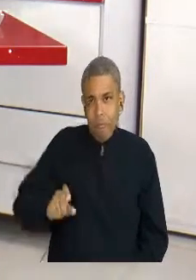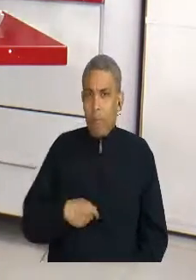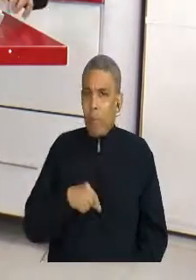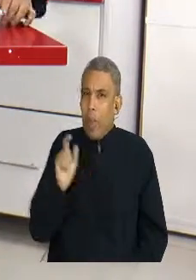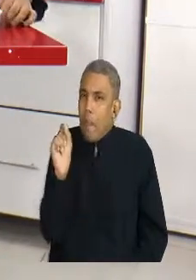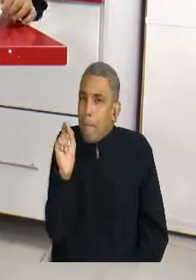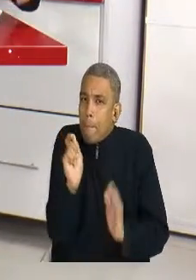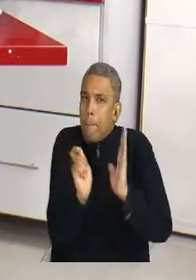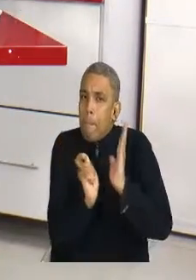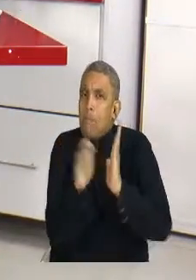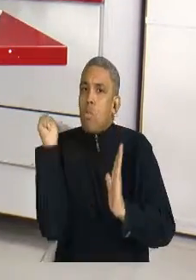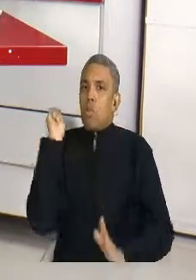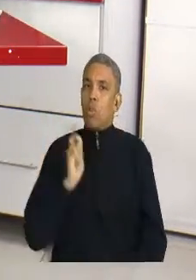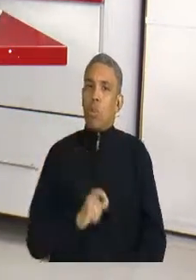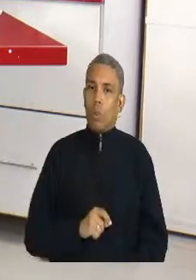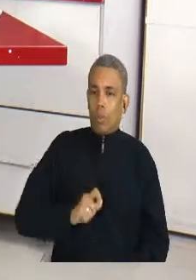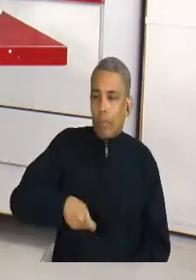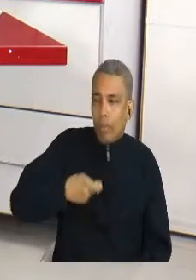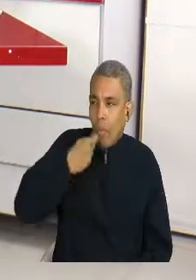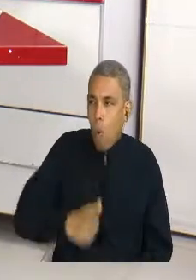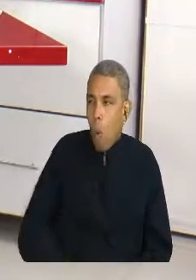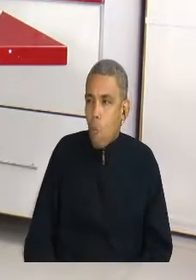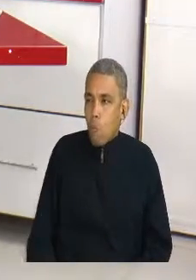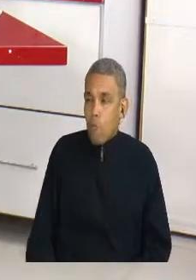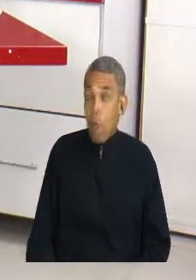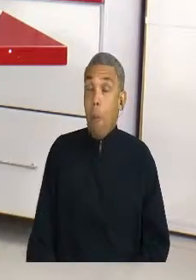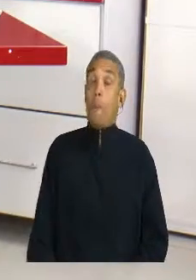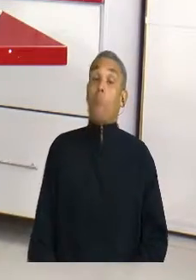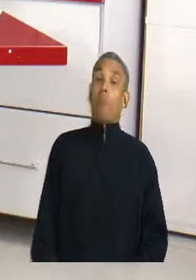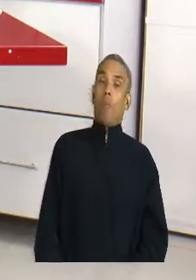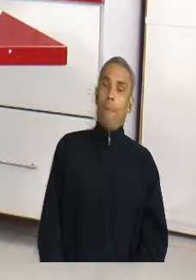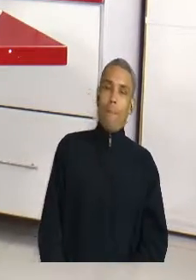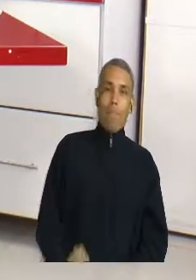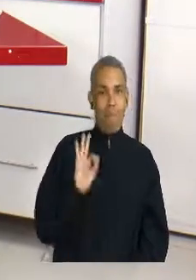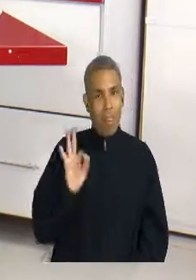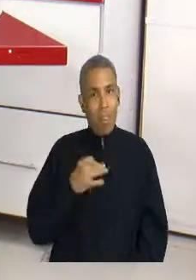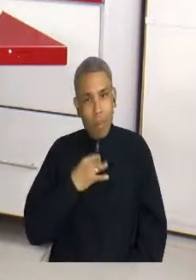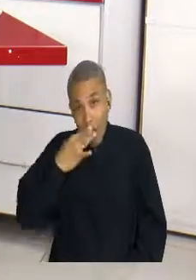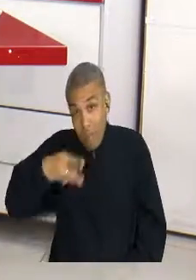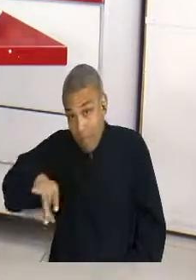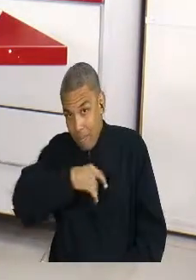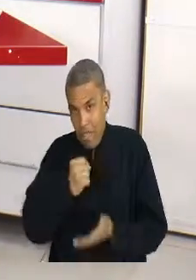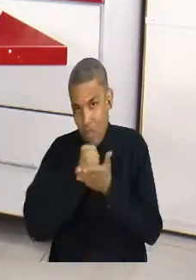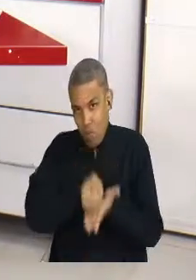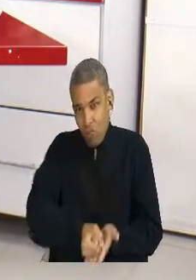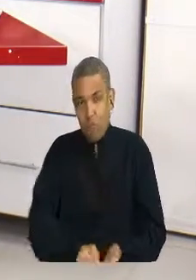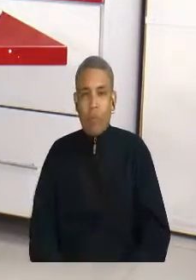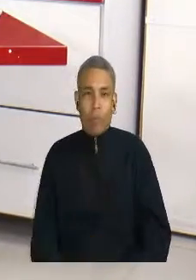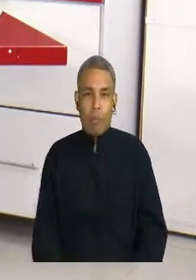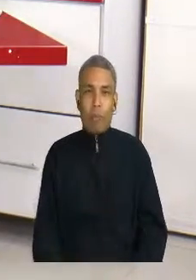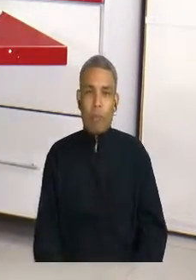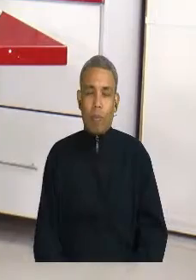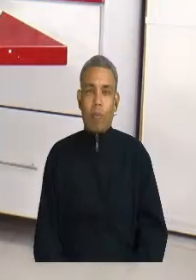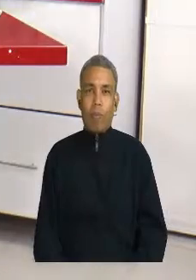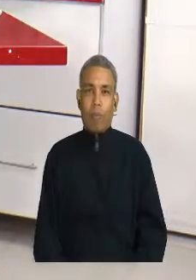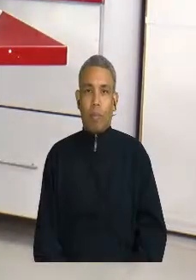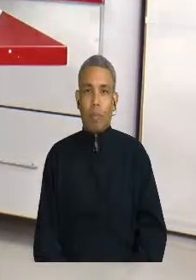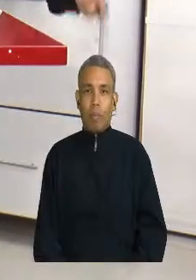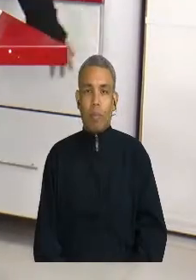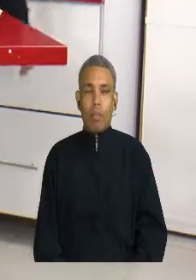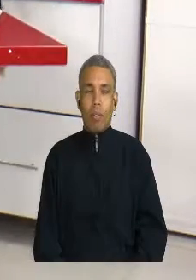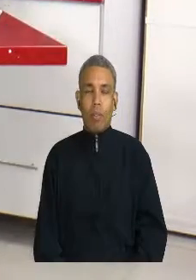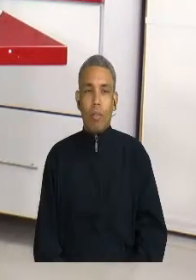poquito o un pocote. Y voy a agregar un toquecito de picante. ¿Ayuda o no ayuda? Listo. Ok, y ahí estamos listos